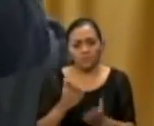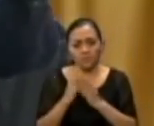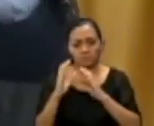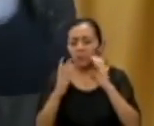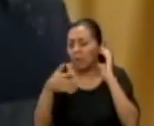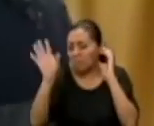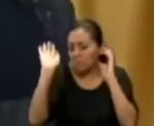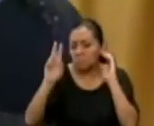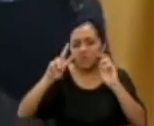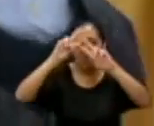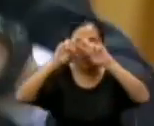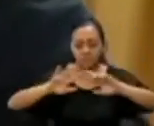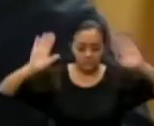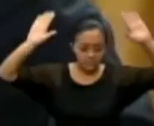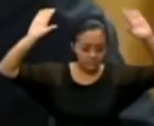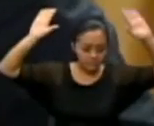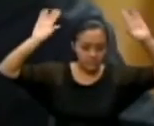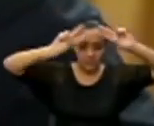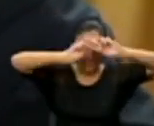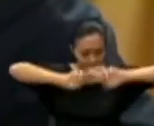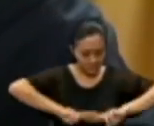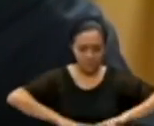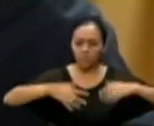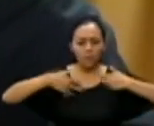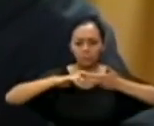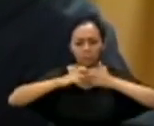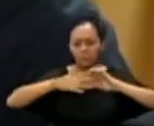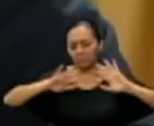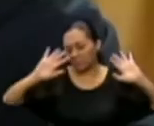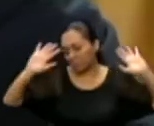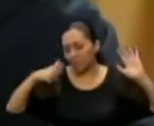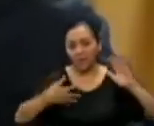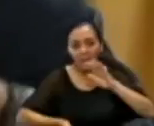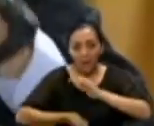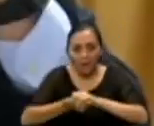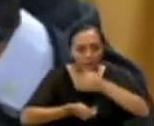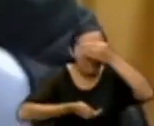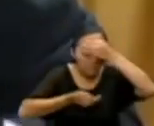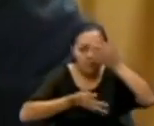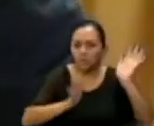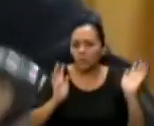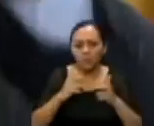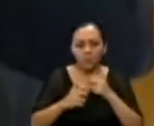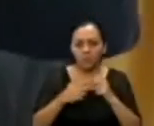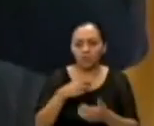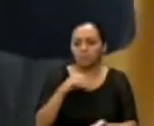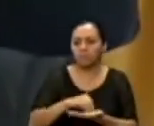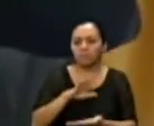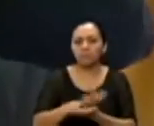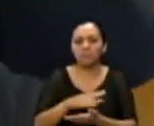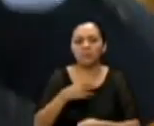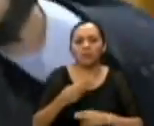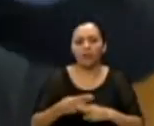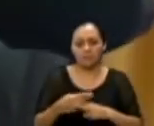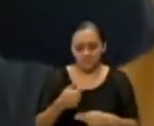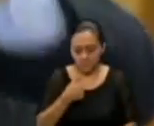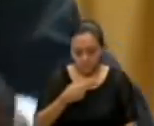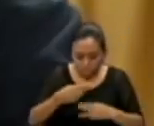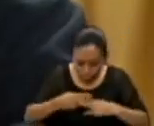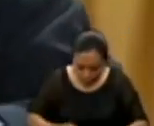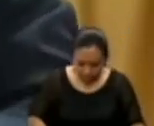que me revisen lo que le dé la gana que no tenemos nada que ocultar yo tengo todas las cosas lo poco que tengo lo tengo a mi nombre de ot con fundaciones en panamá